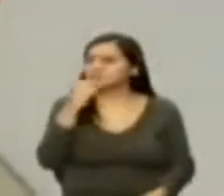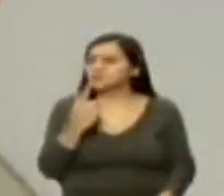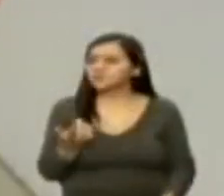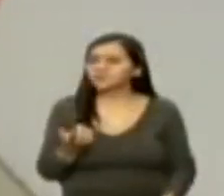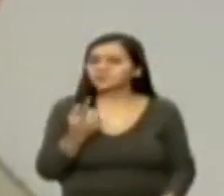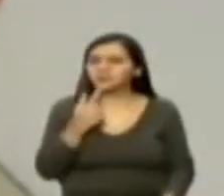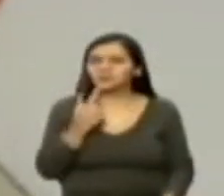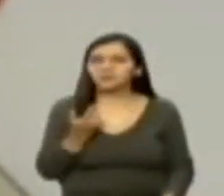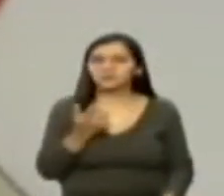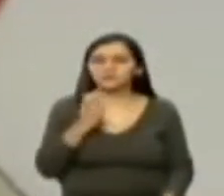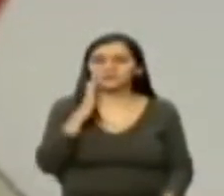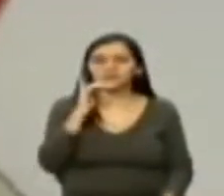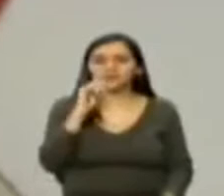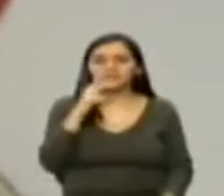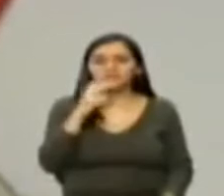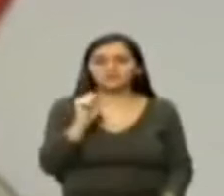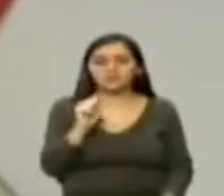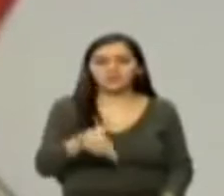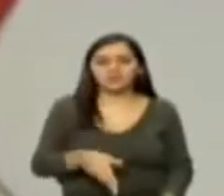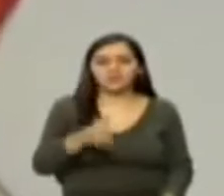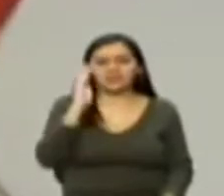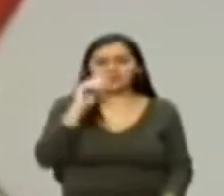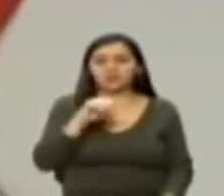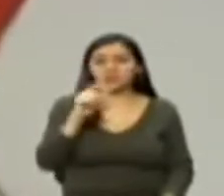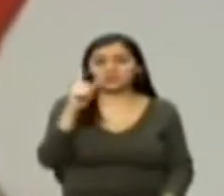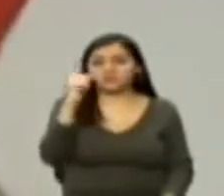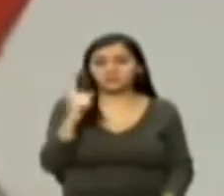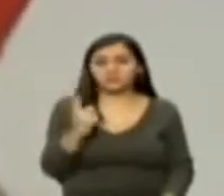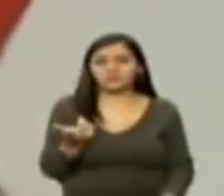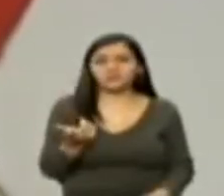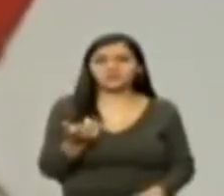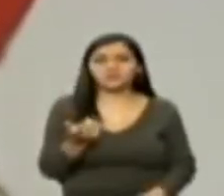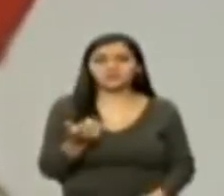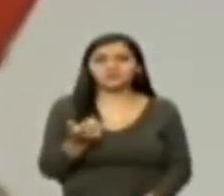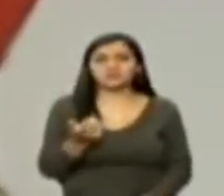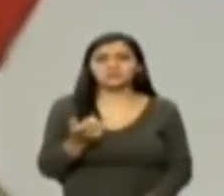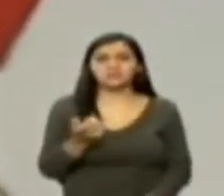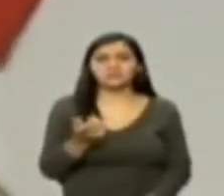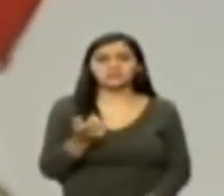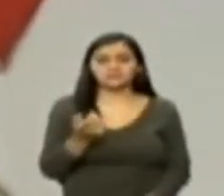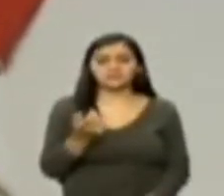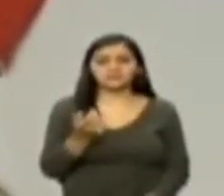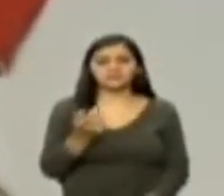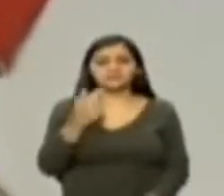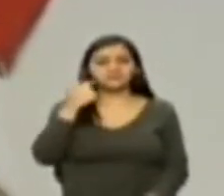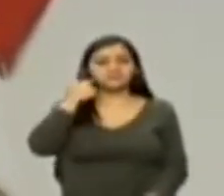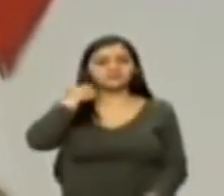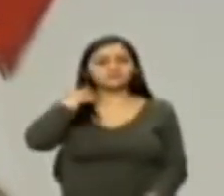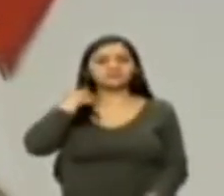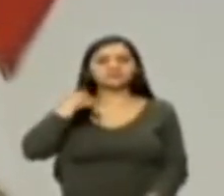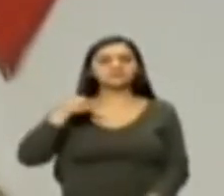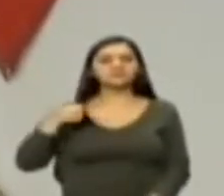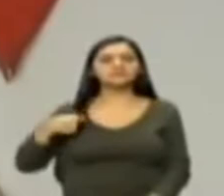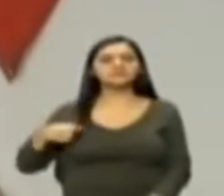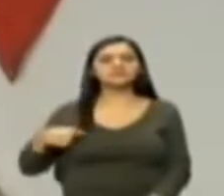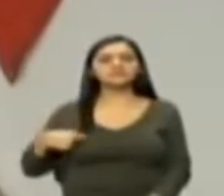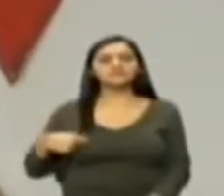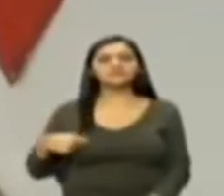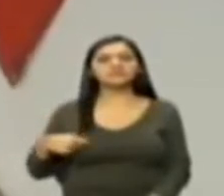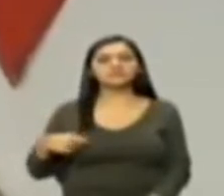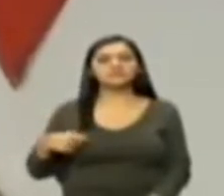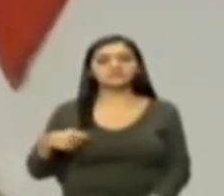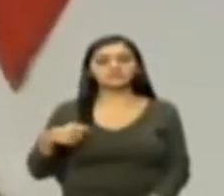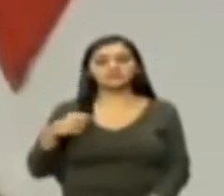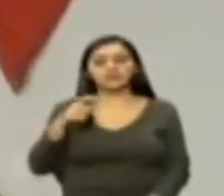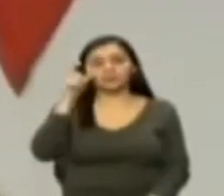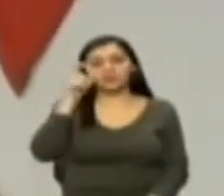de Taisha, la carretera de Taisha. ¿Hay alguna otra pregunta? Rapidito. Ya, miren, eso es el demagogo de Chumpí, para